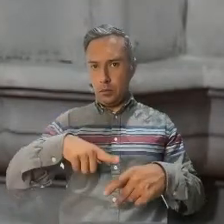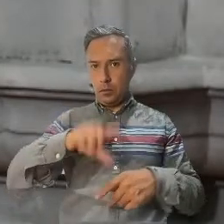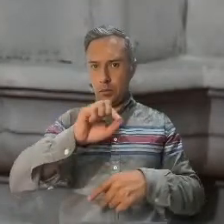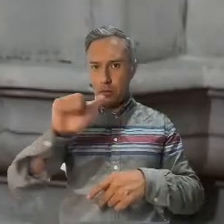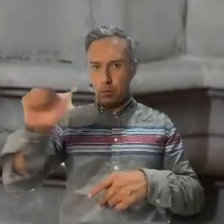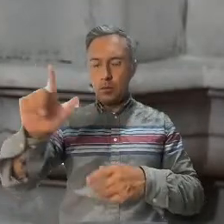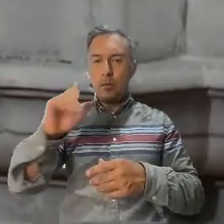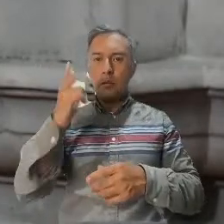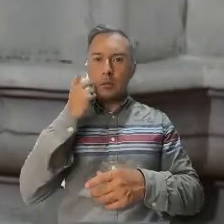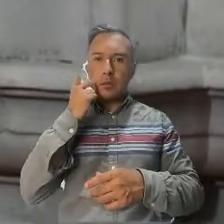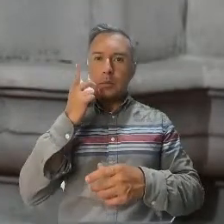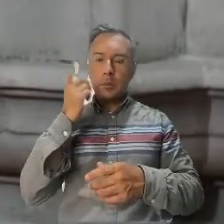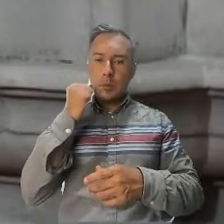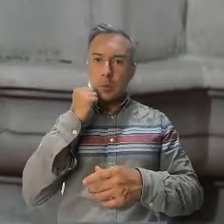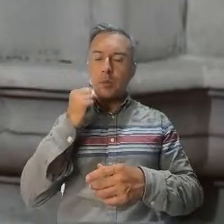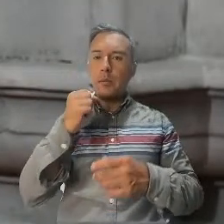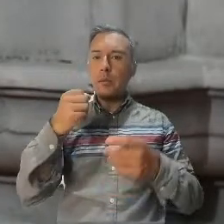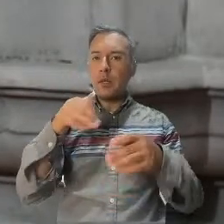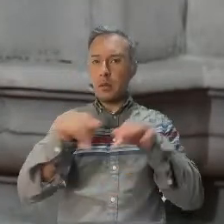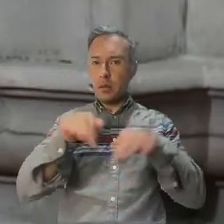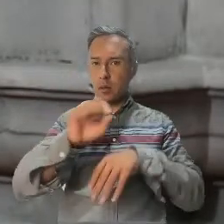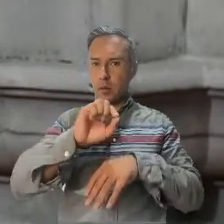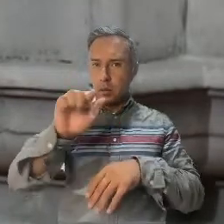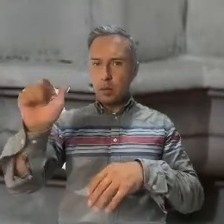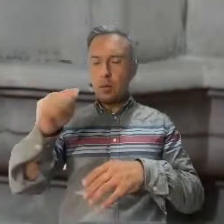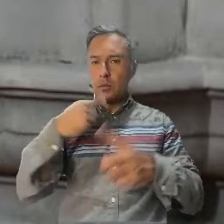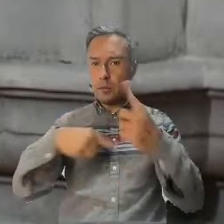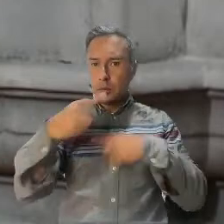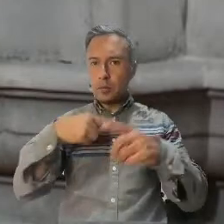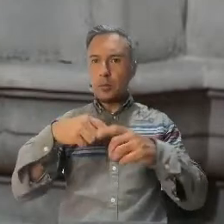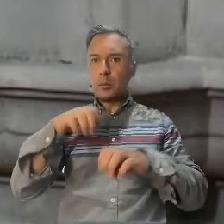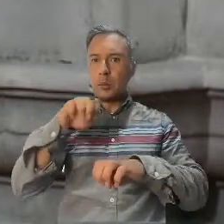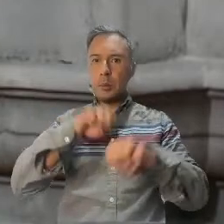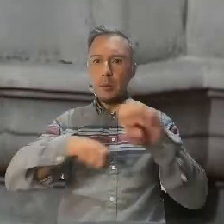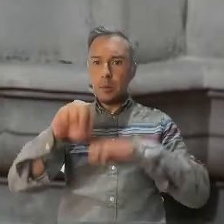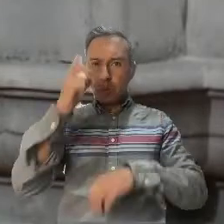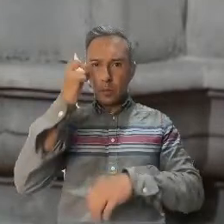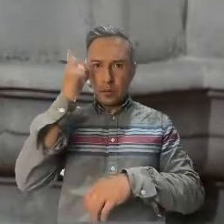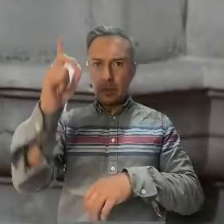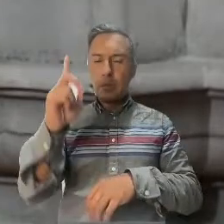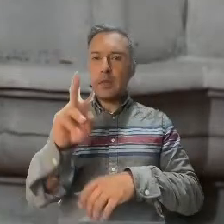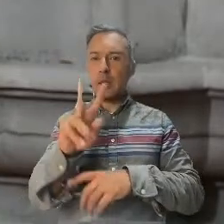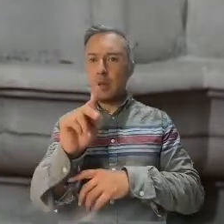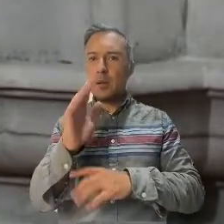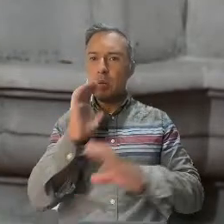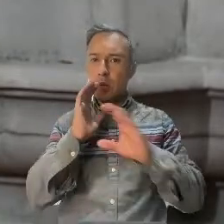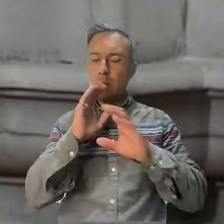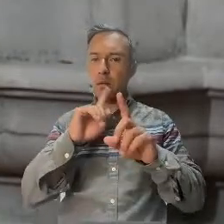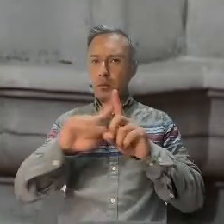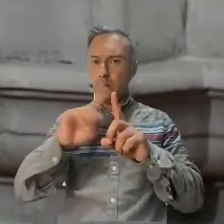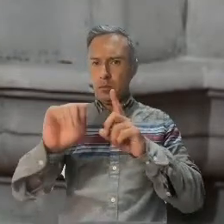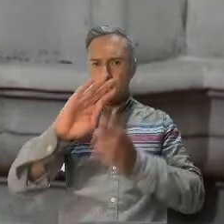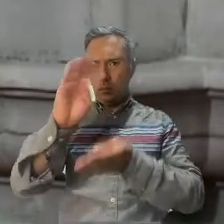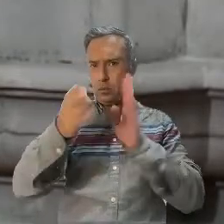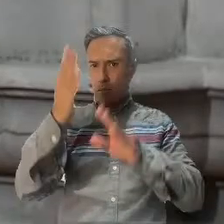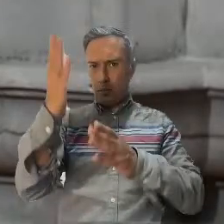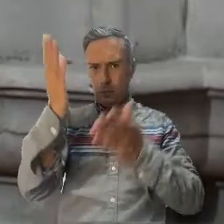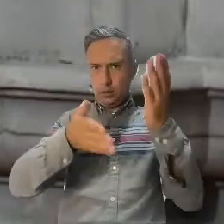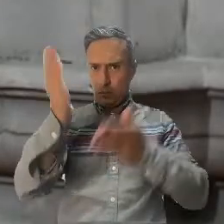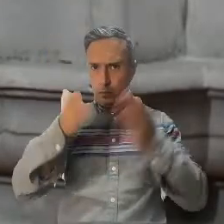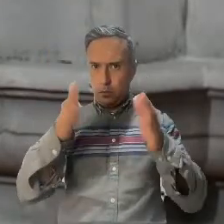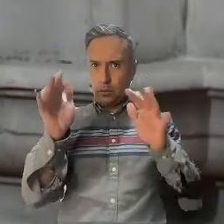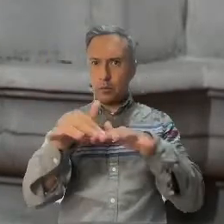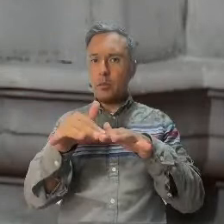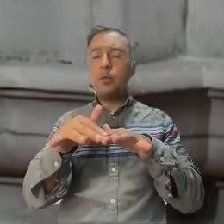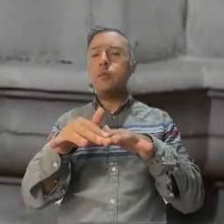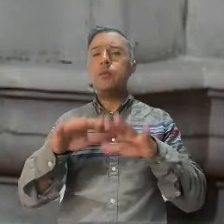académicos, profesionistas, consultores, empresas, medios de comunicación y estudiantes de todas partes del mundo. La agenda de la cumbre